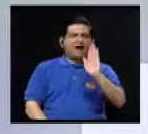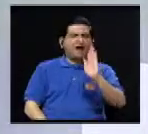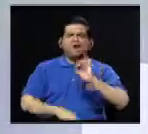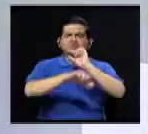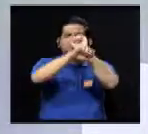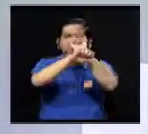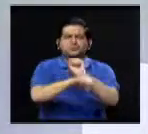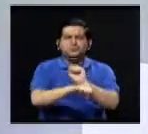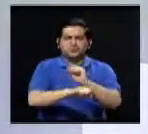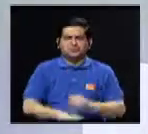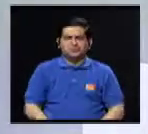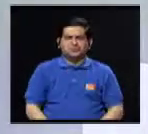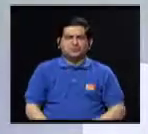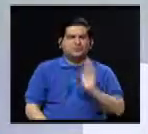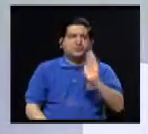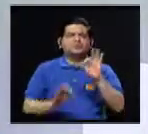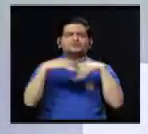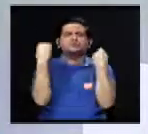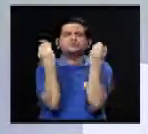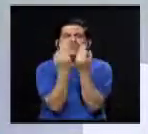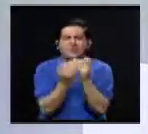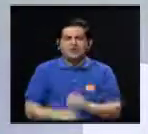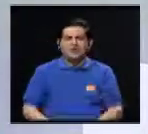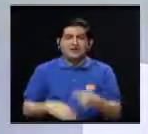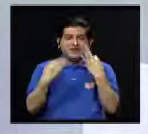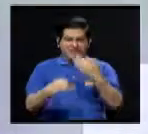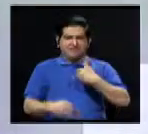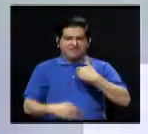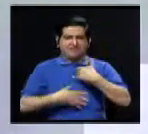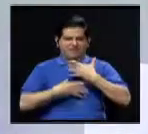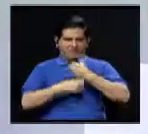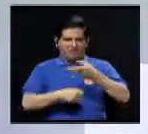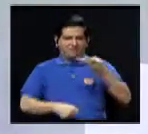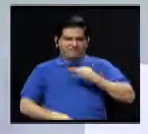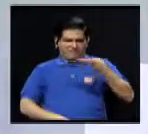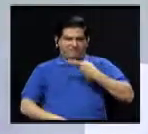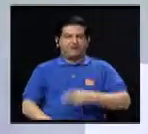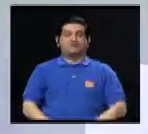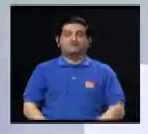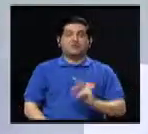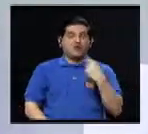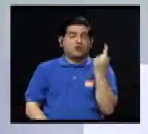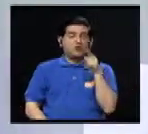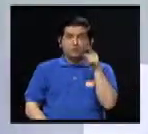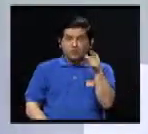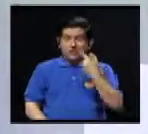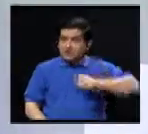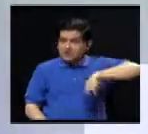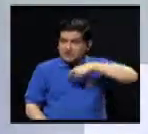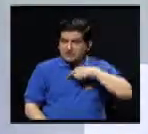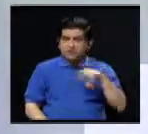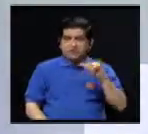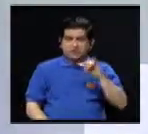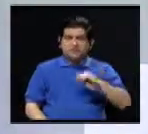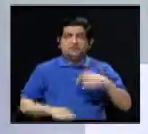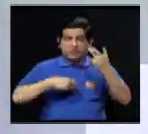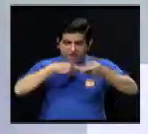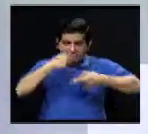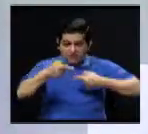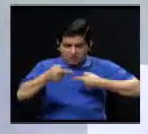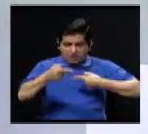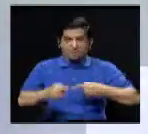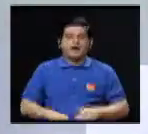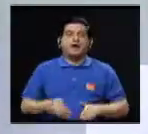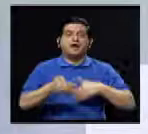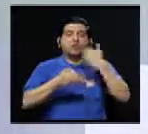a conocer la familia, a ganar un poco la confianza mutua, ¿verdad? O sea, no solamente claro. ellas hacia nosotras, sino que nosotras hacia ellas,